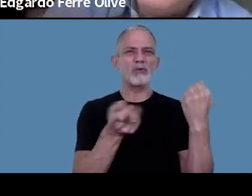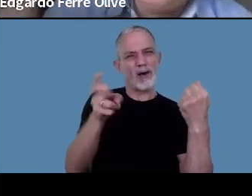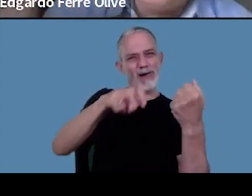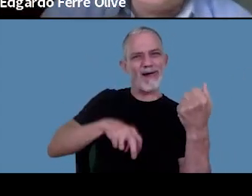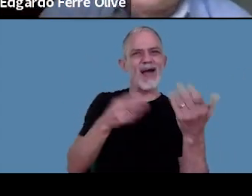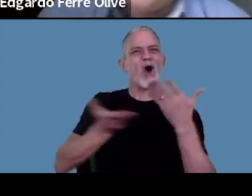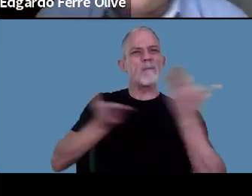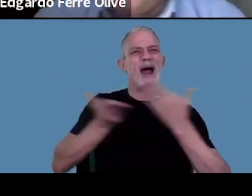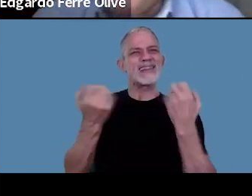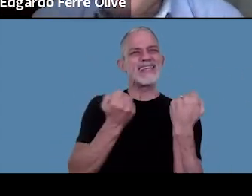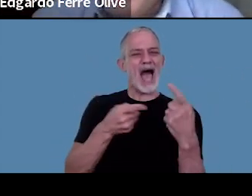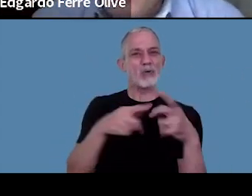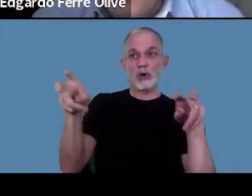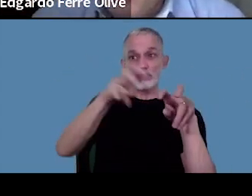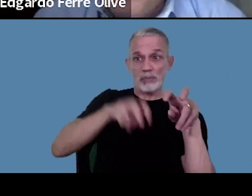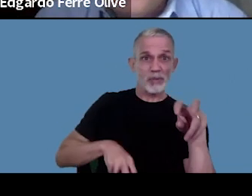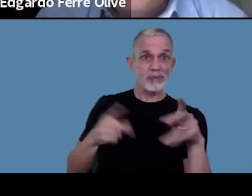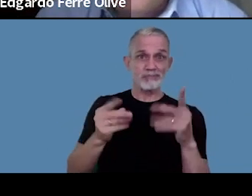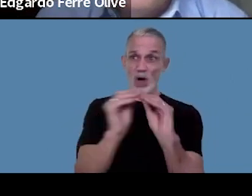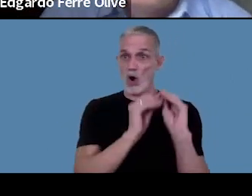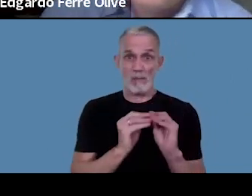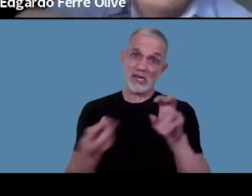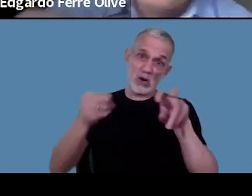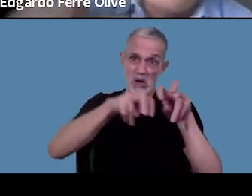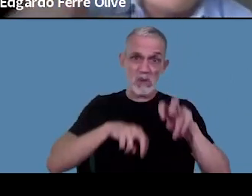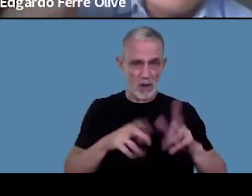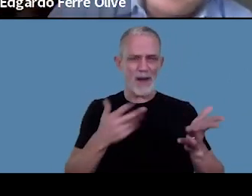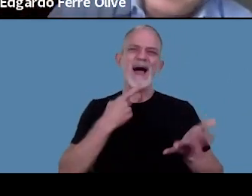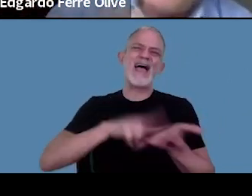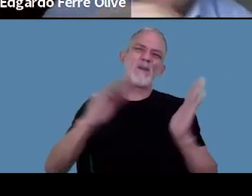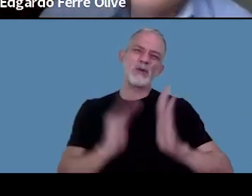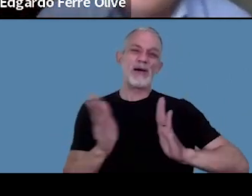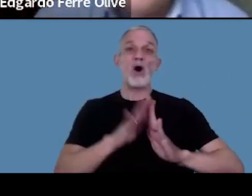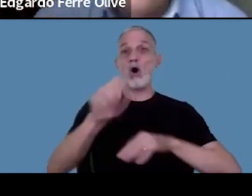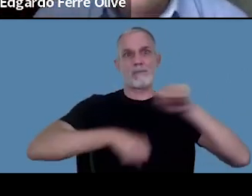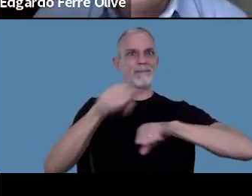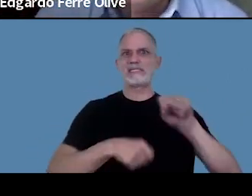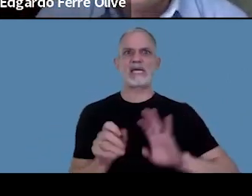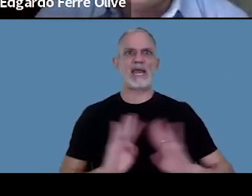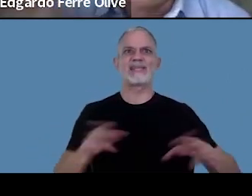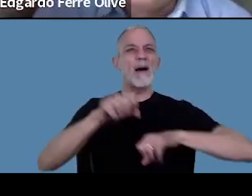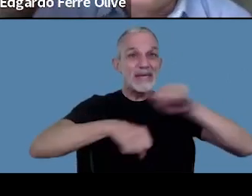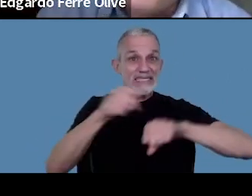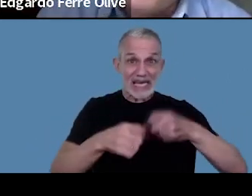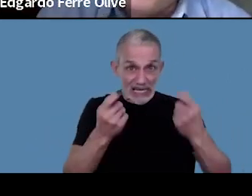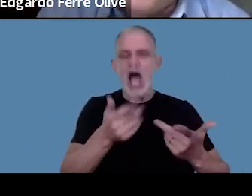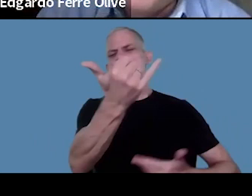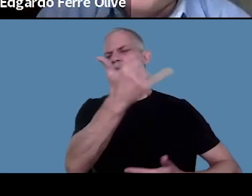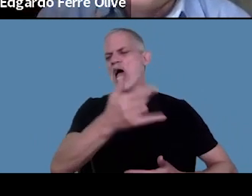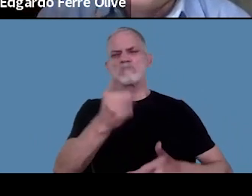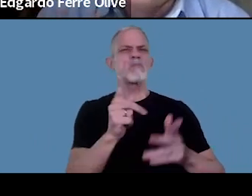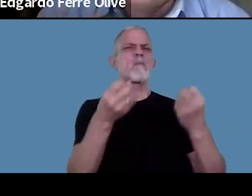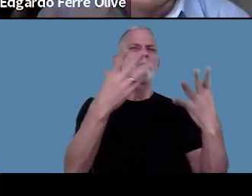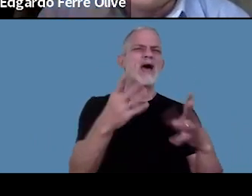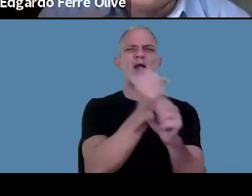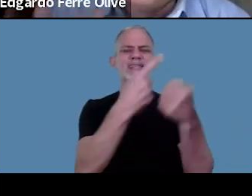compartir el auto entre trabajadores, o, obviamente, utilización de bicisendas, bicicletas, mejorar el transporte público para que la